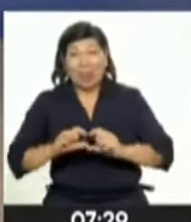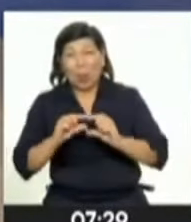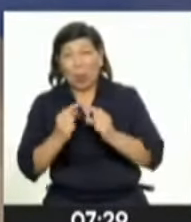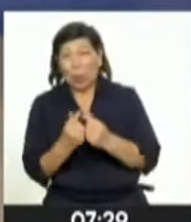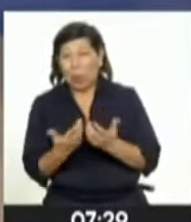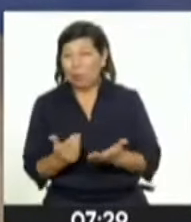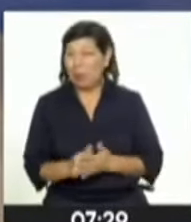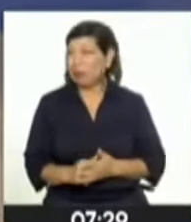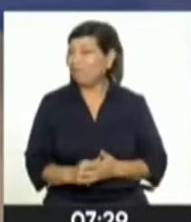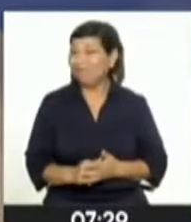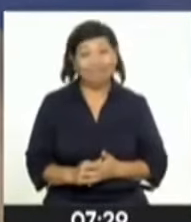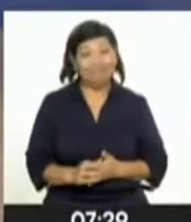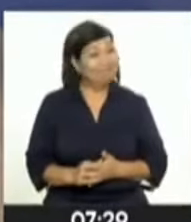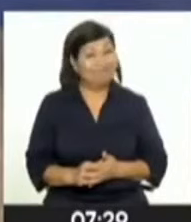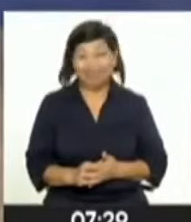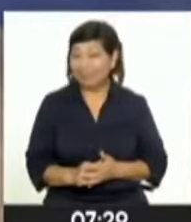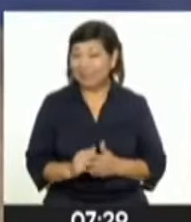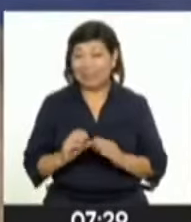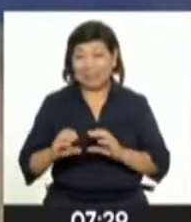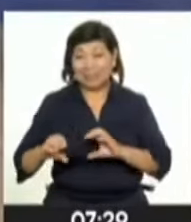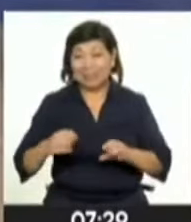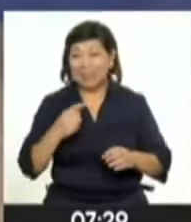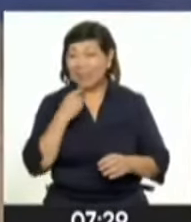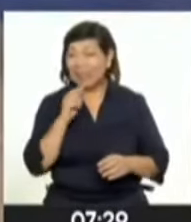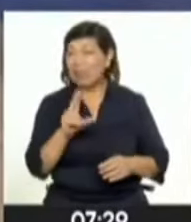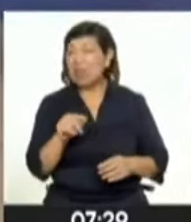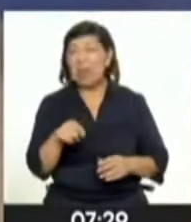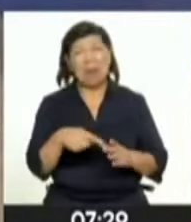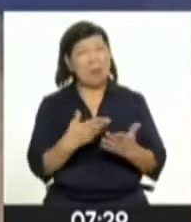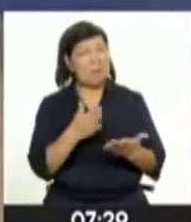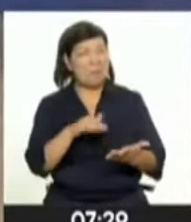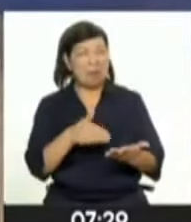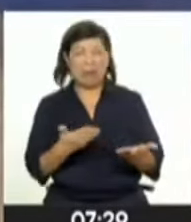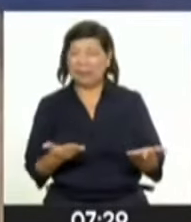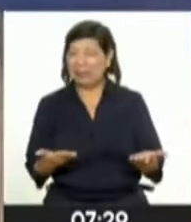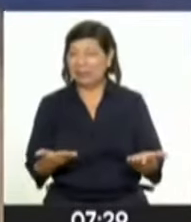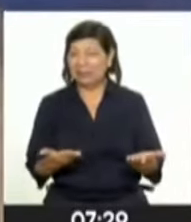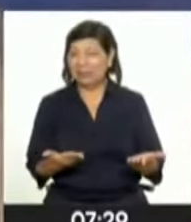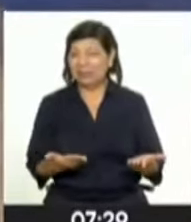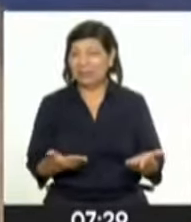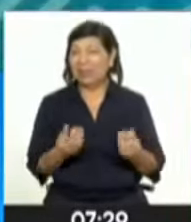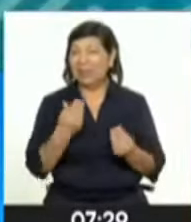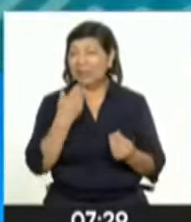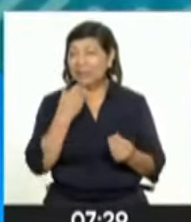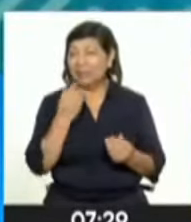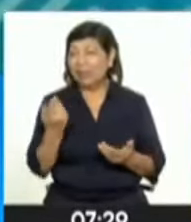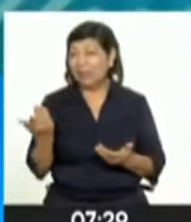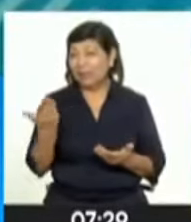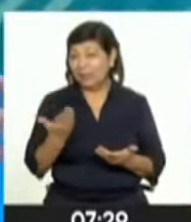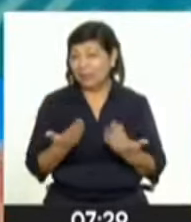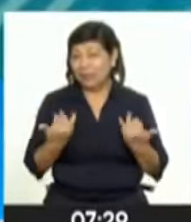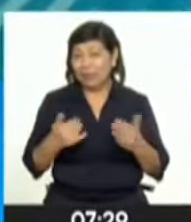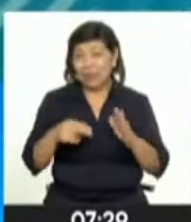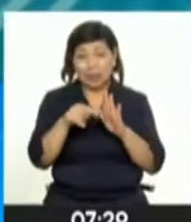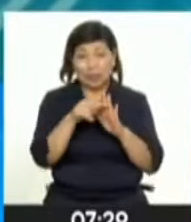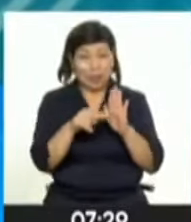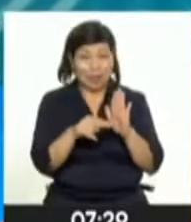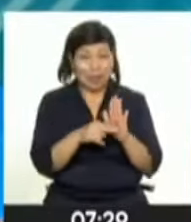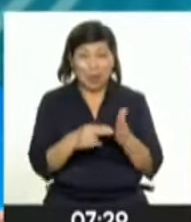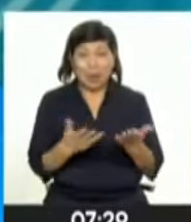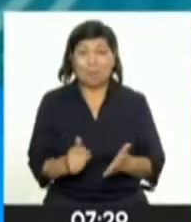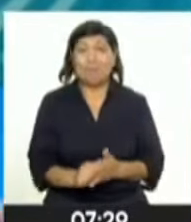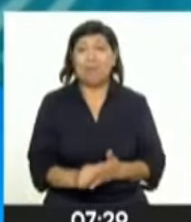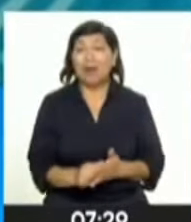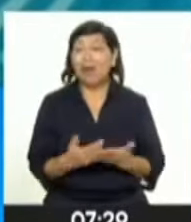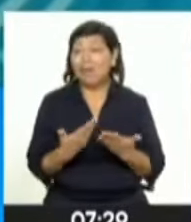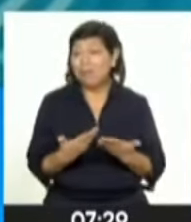sesgo, una visión sesgada, es lo que se señalaba, ¿no? Por justamente quienes impulsaban esta norma que ya es